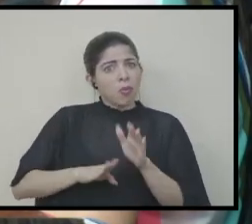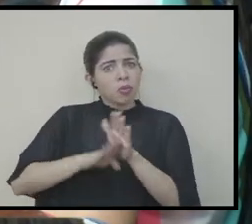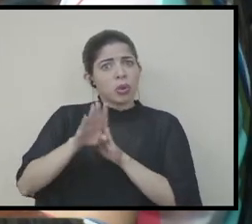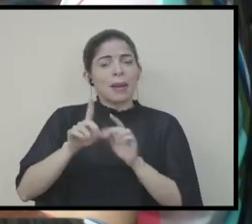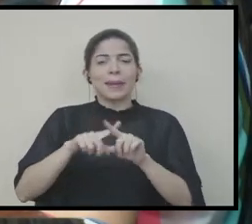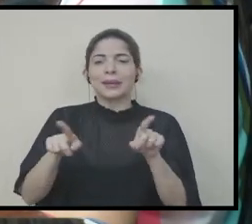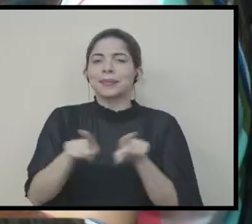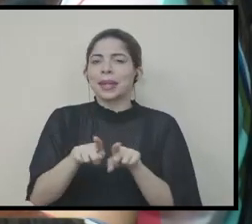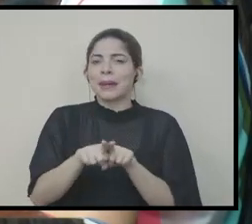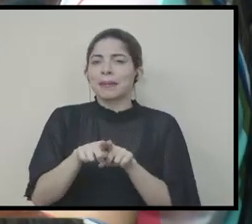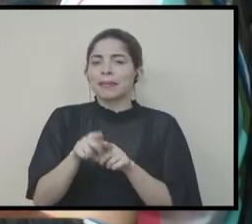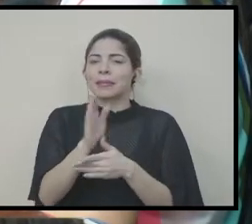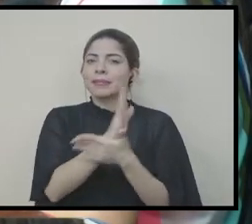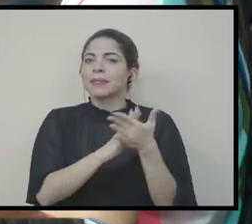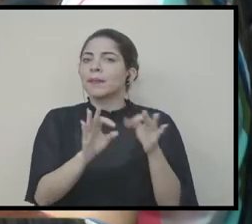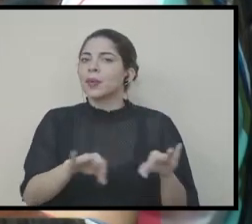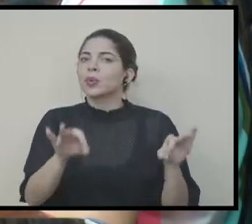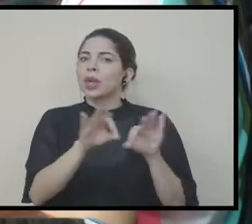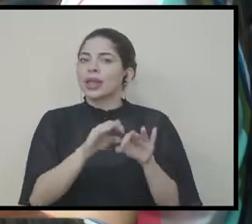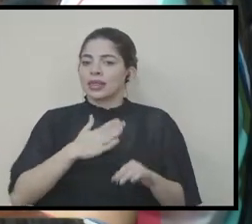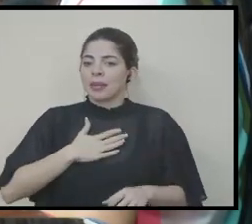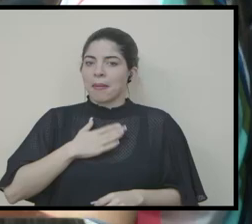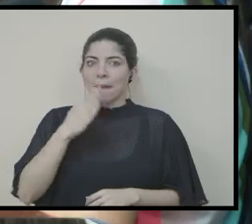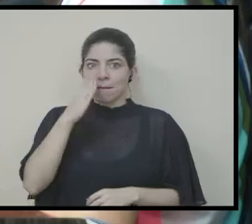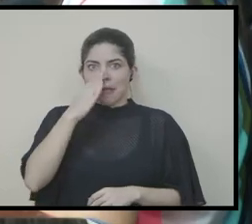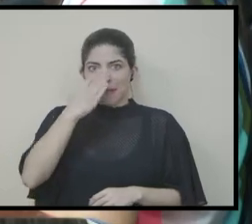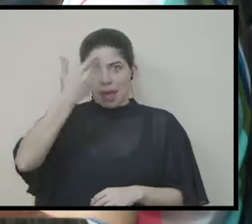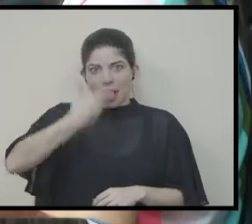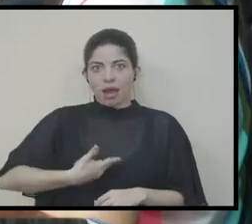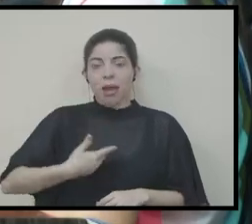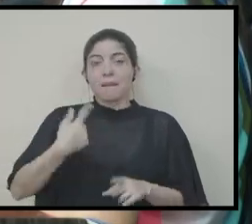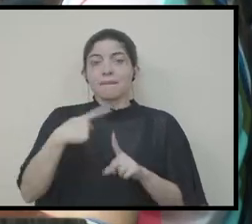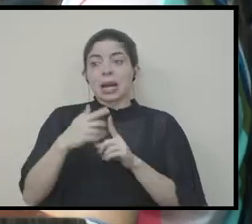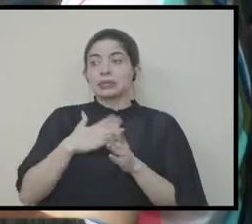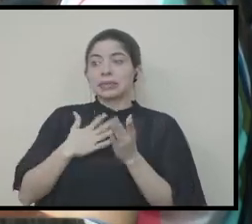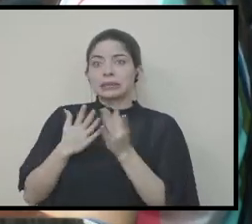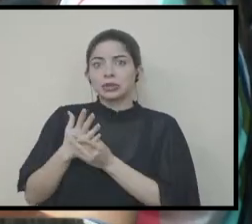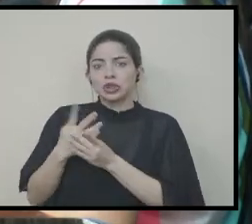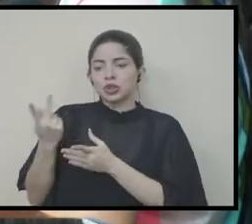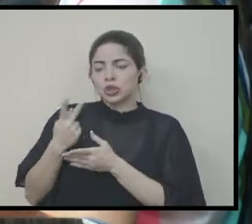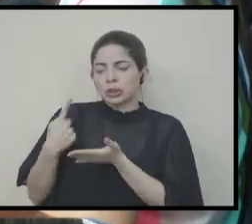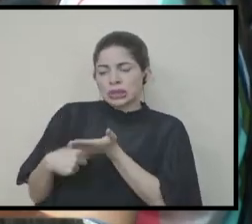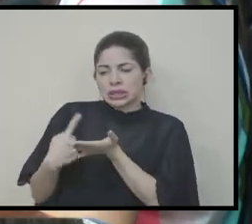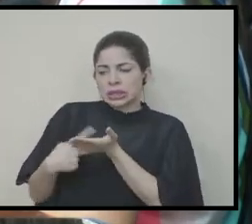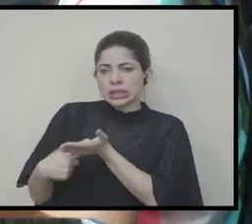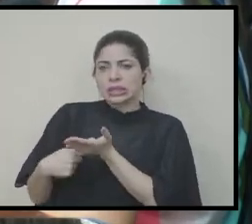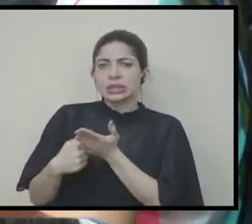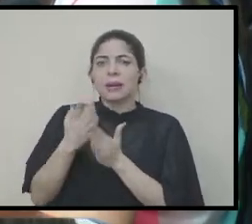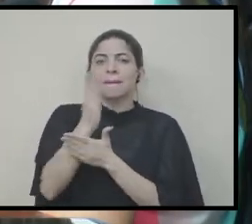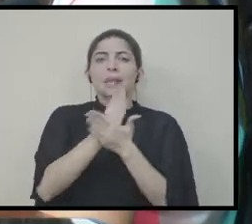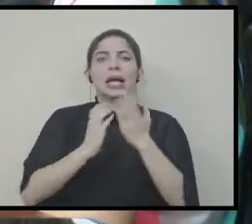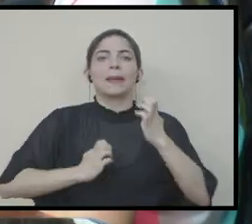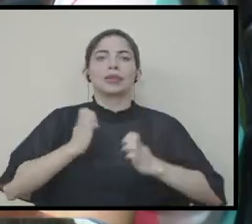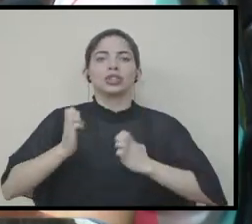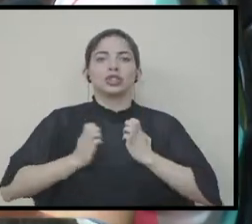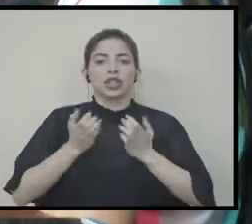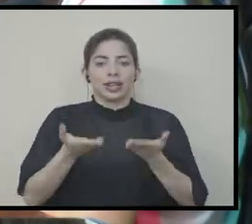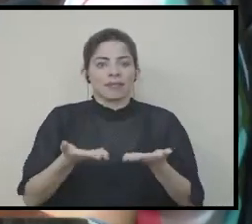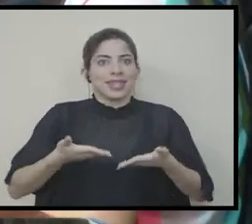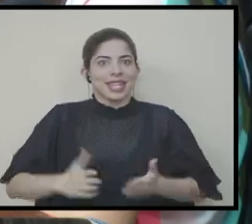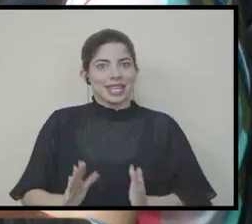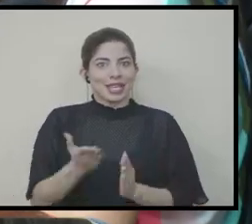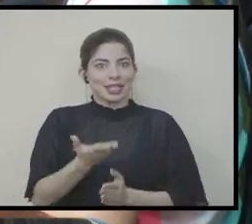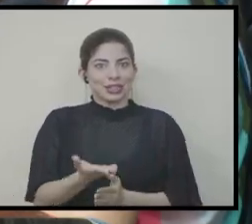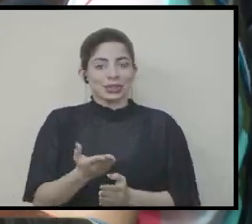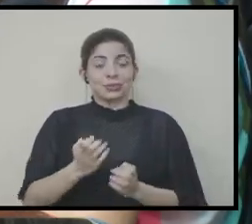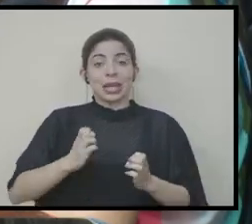pues también hay una parte importante que uno como mamá y en conjunto con mi esposo conversábamos, que es la parte emocional de los hijos, ¿verdad?